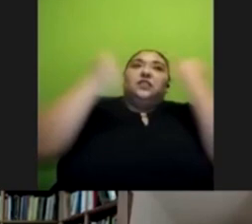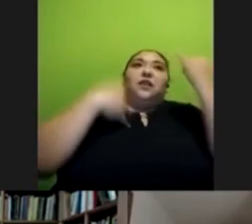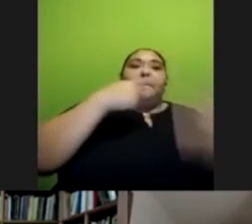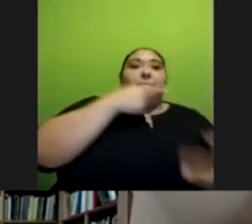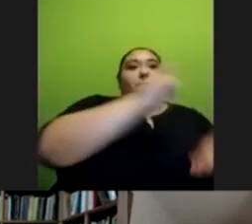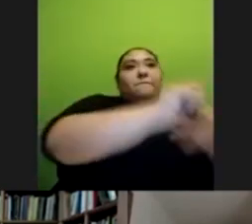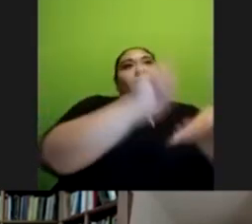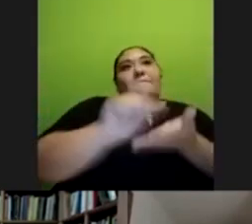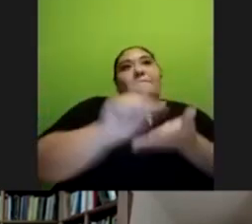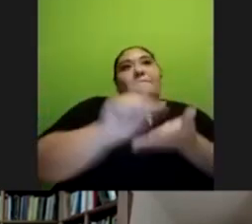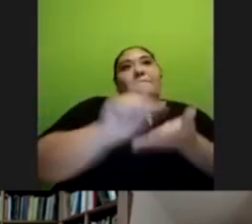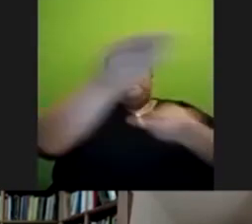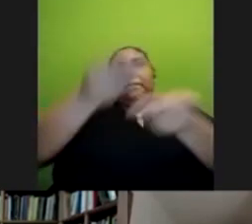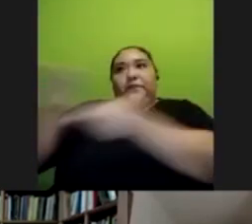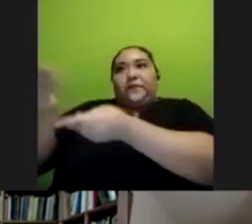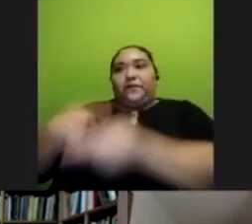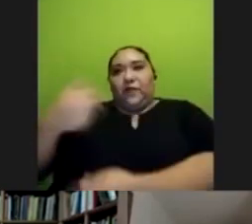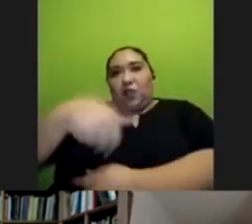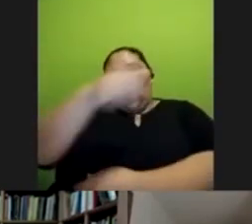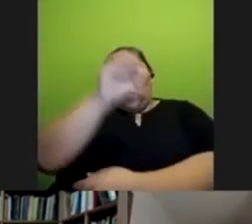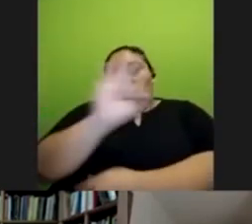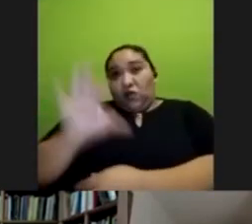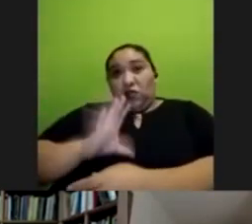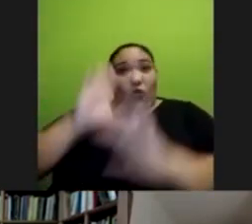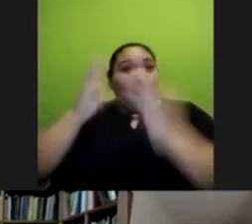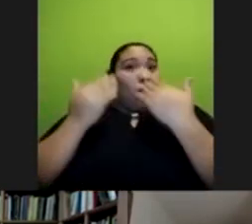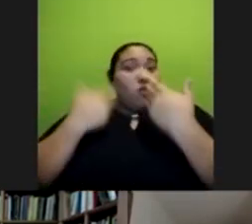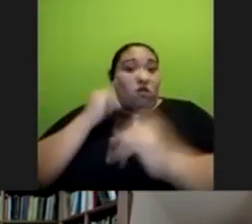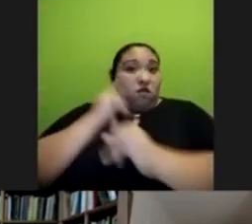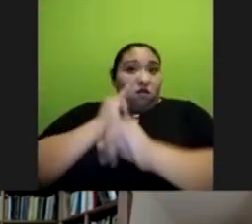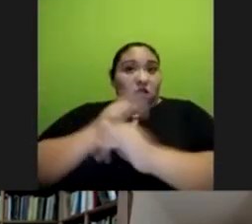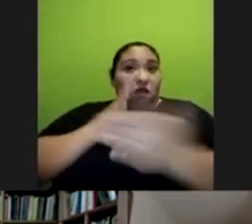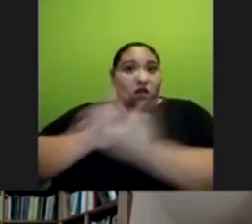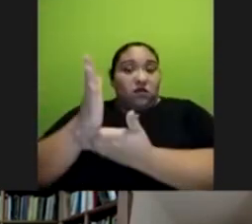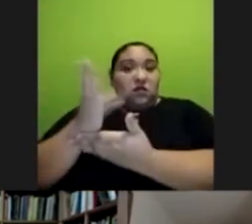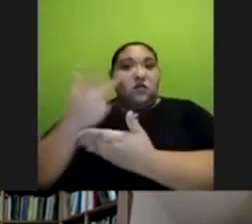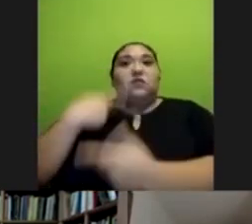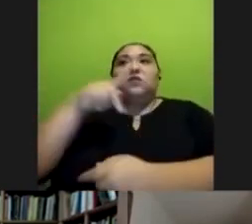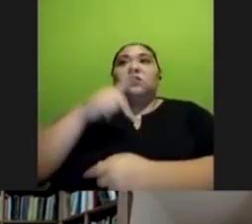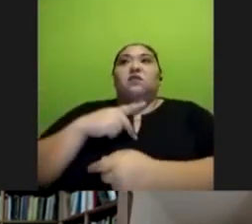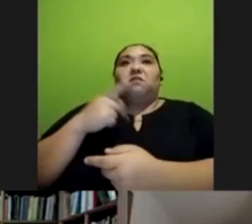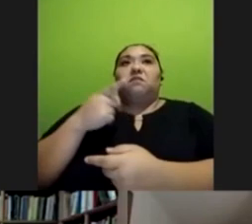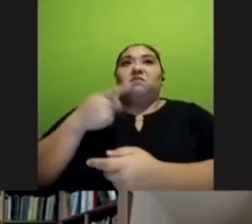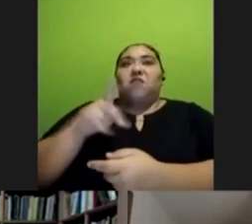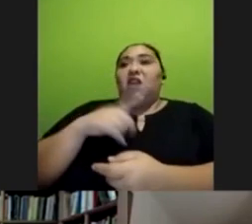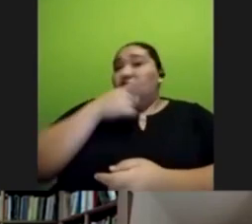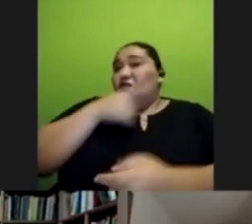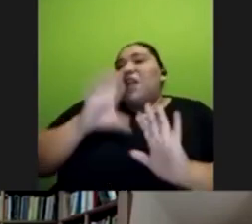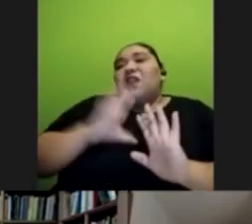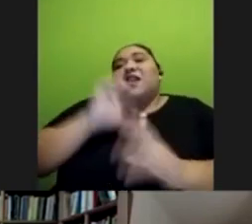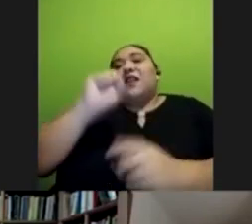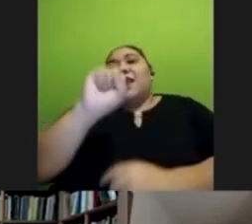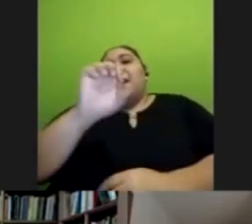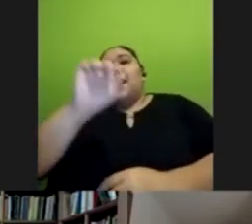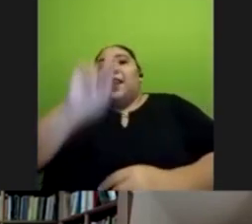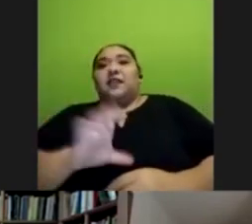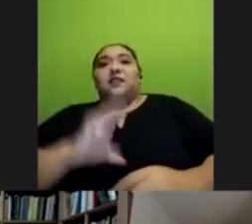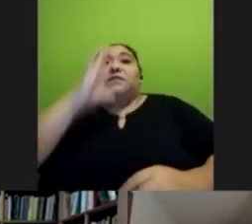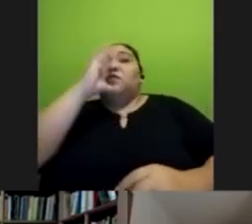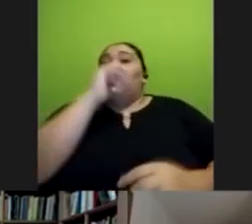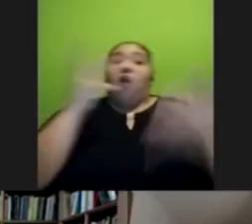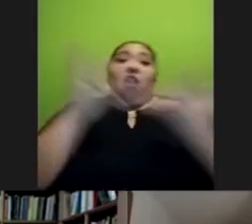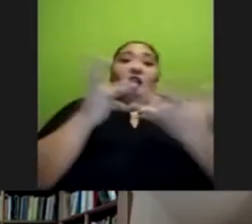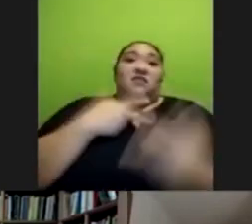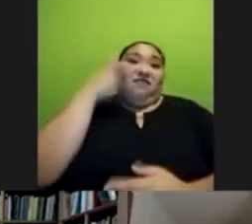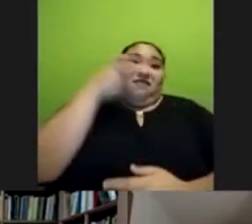se pueda hacer, ¿sí? Y no lamentarnos de que no hay recursos. El Estado aquí tiene que hacer políticas extraordinarias